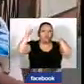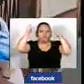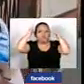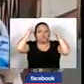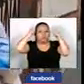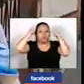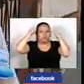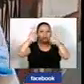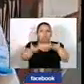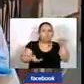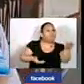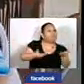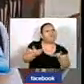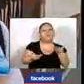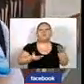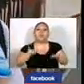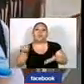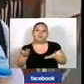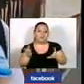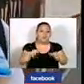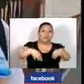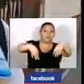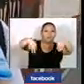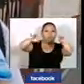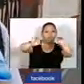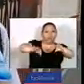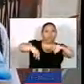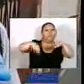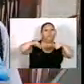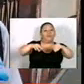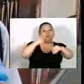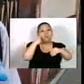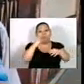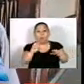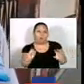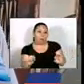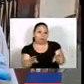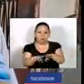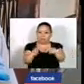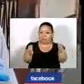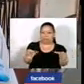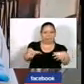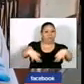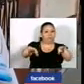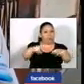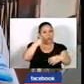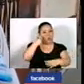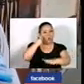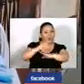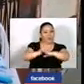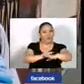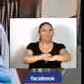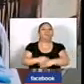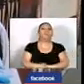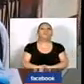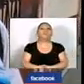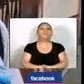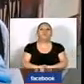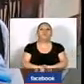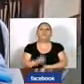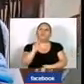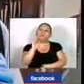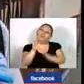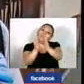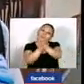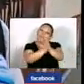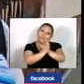bota lo que es el plástico, el mantel u otro objeto con que lo andan protegido. Entonces pedimos